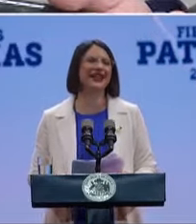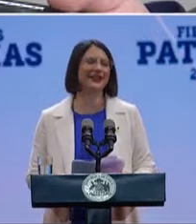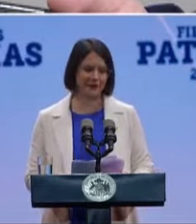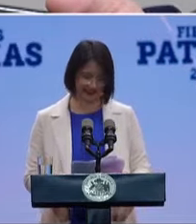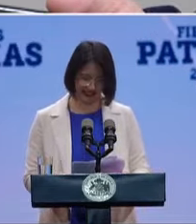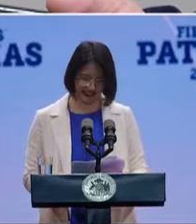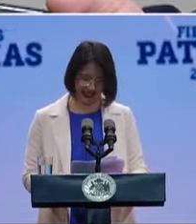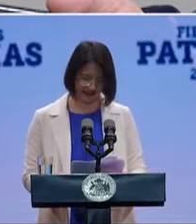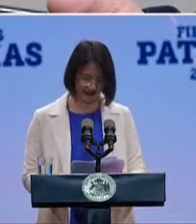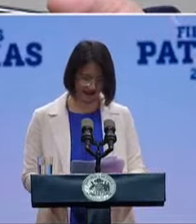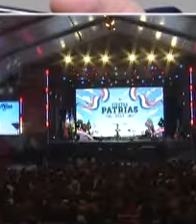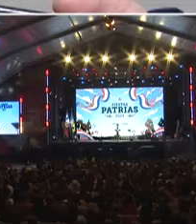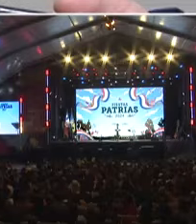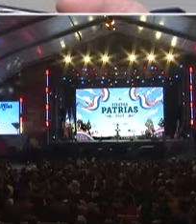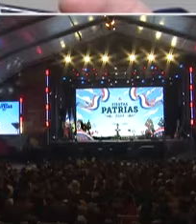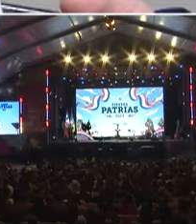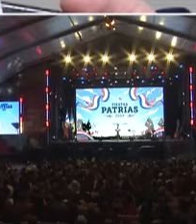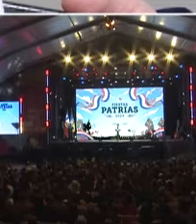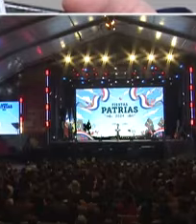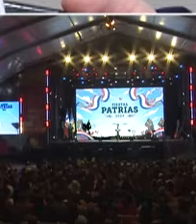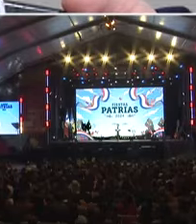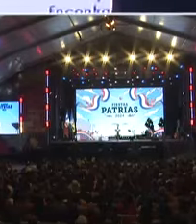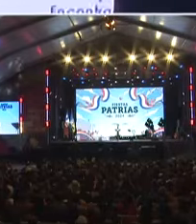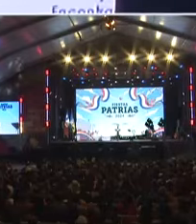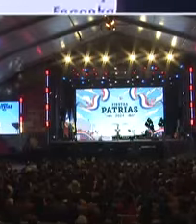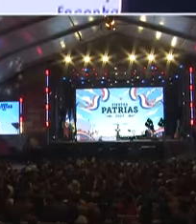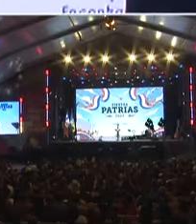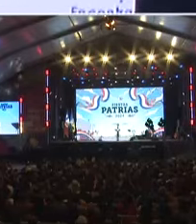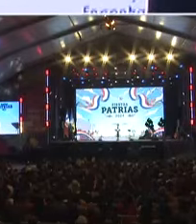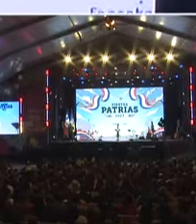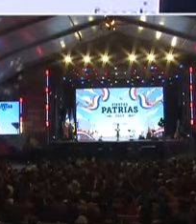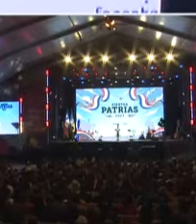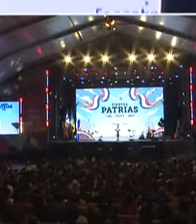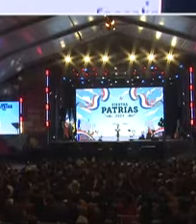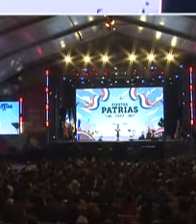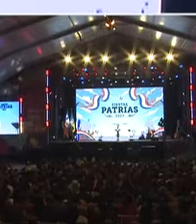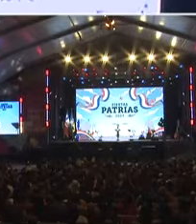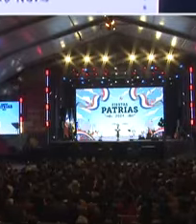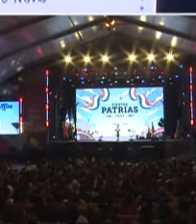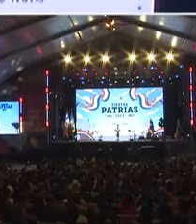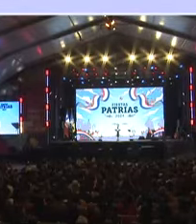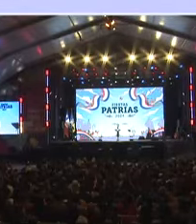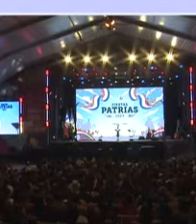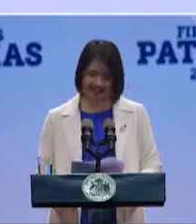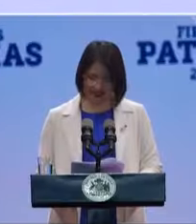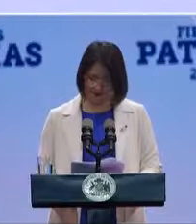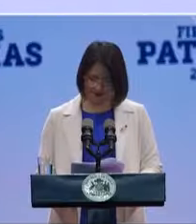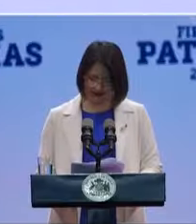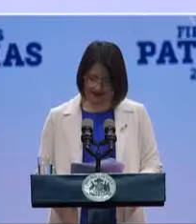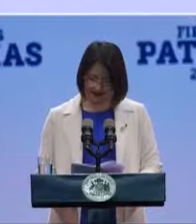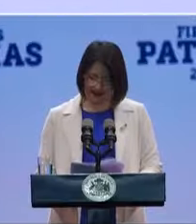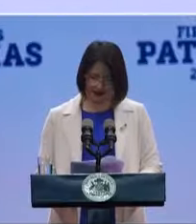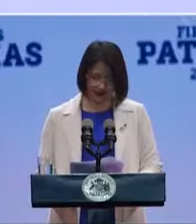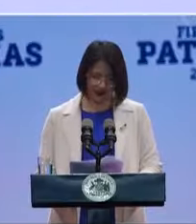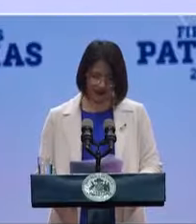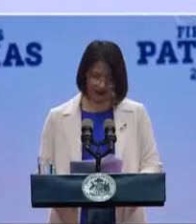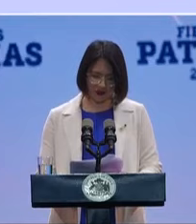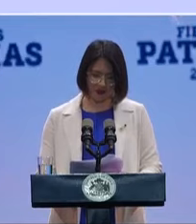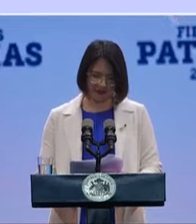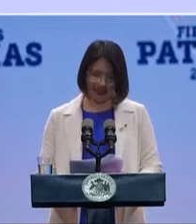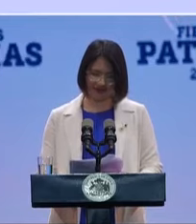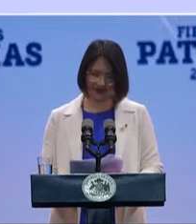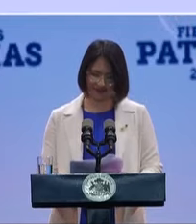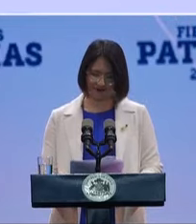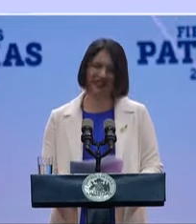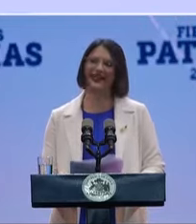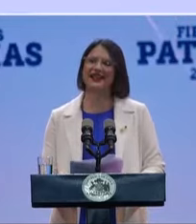ocurre previamente, pero además también una reunión que realizan el día 15 de agosto. Al menos 2 de los sujetos que